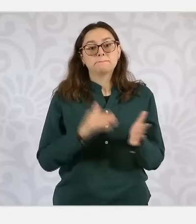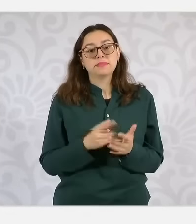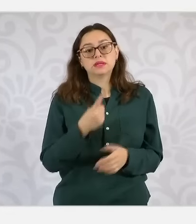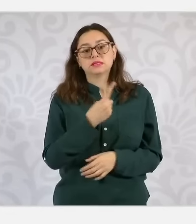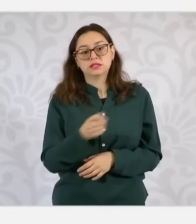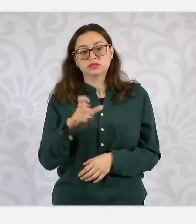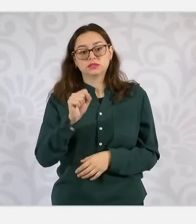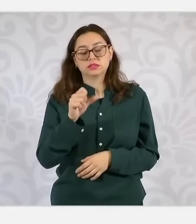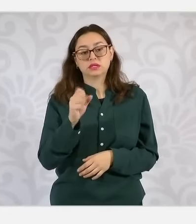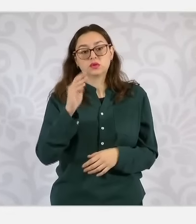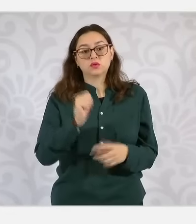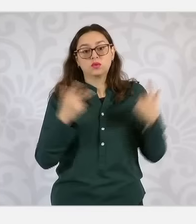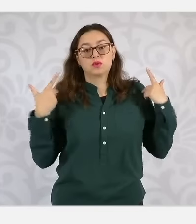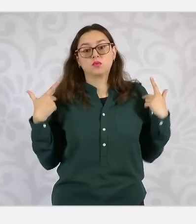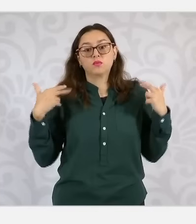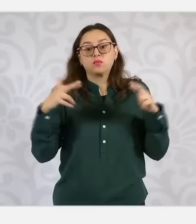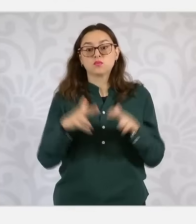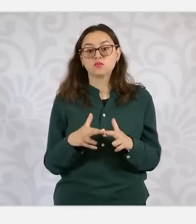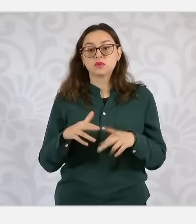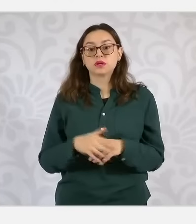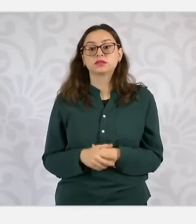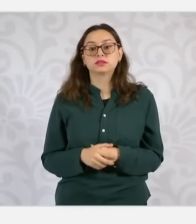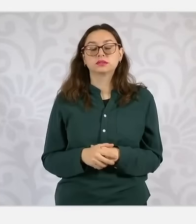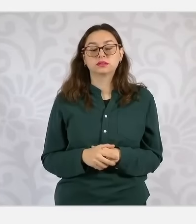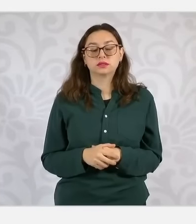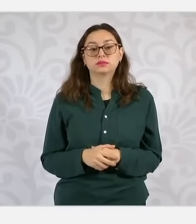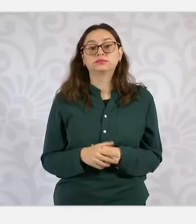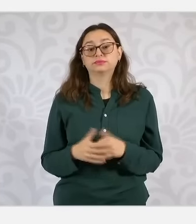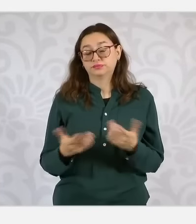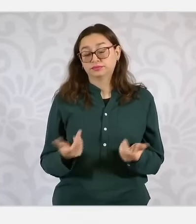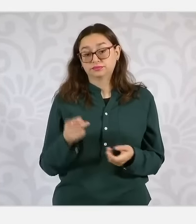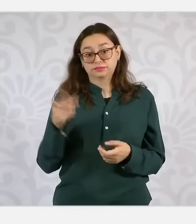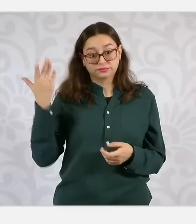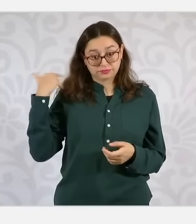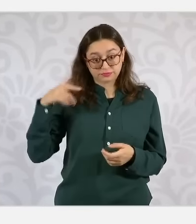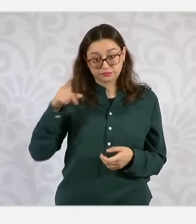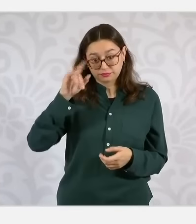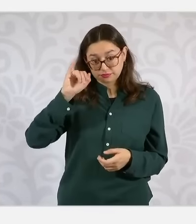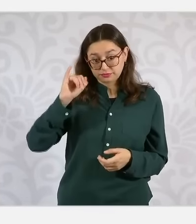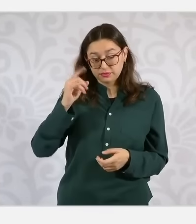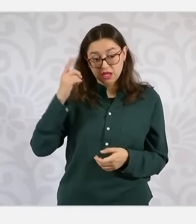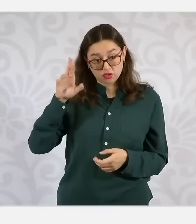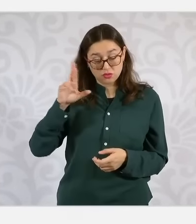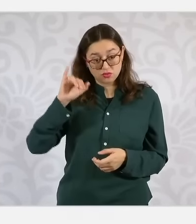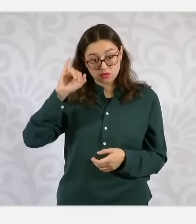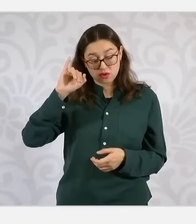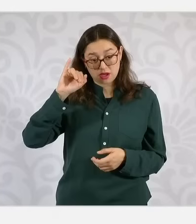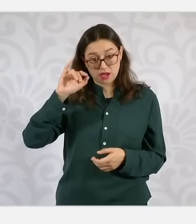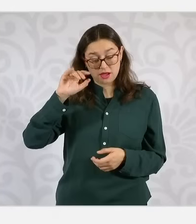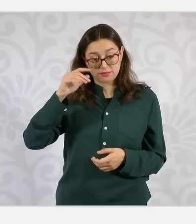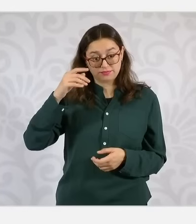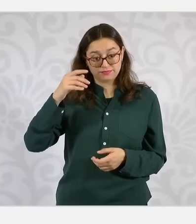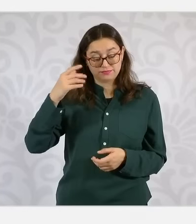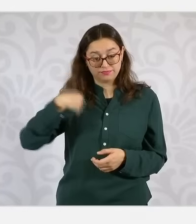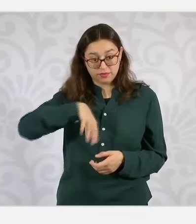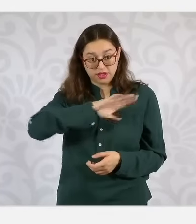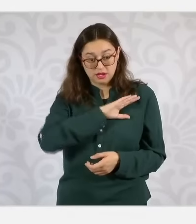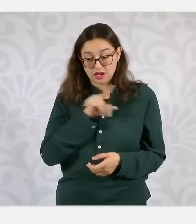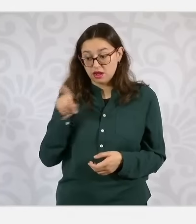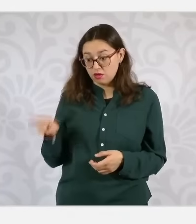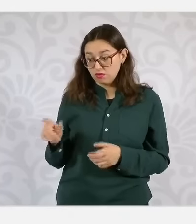1,199 docentes, tenemos la nómina educativa que creó la doctora Sheinbaum, que implica tener profesores de tiempo completo, de